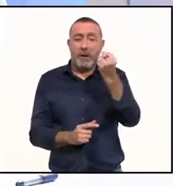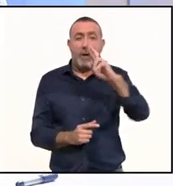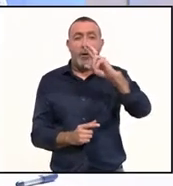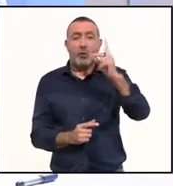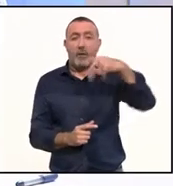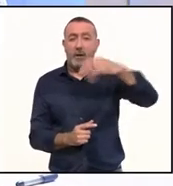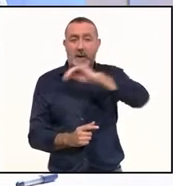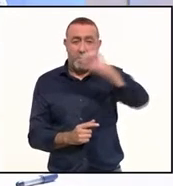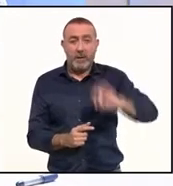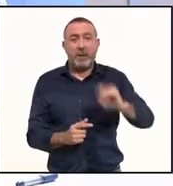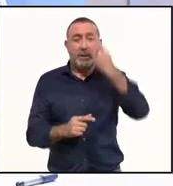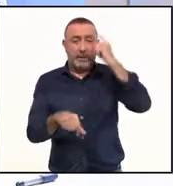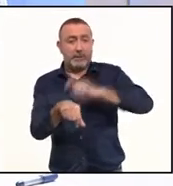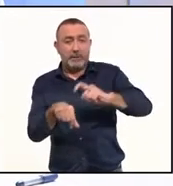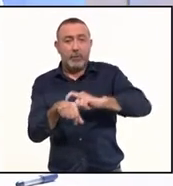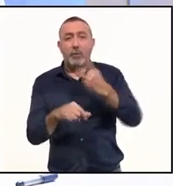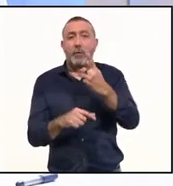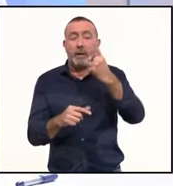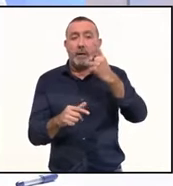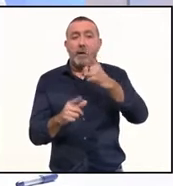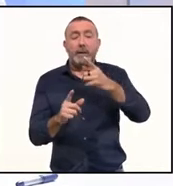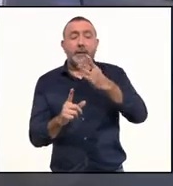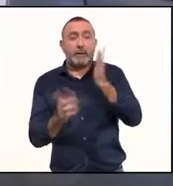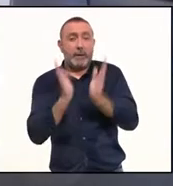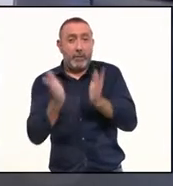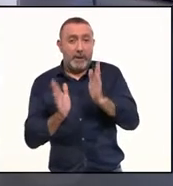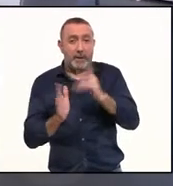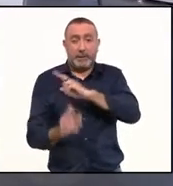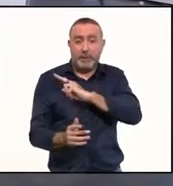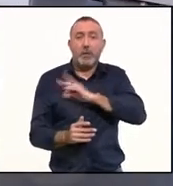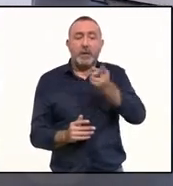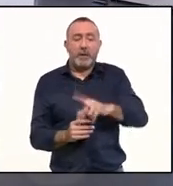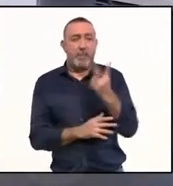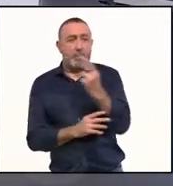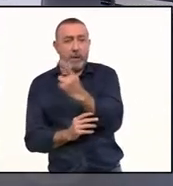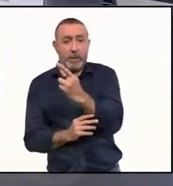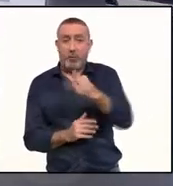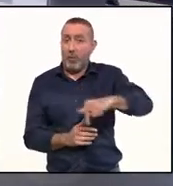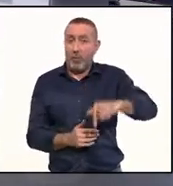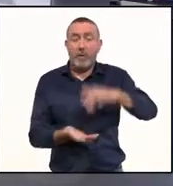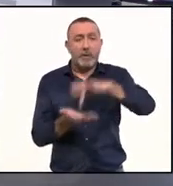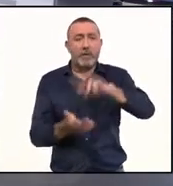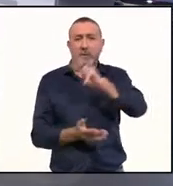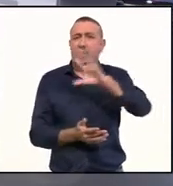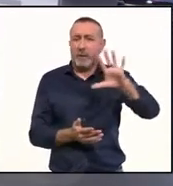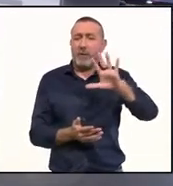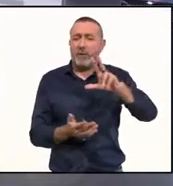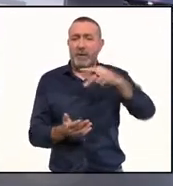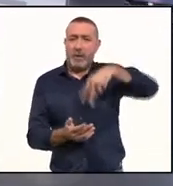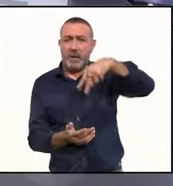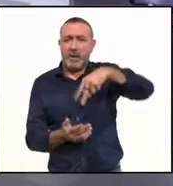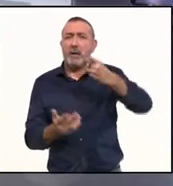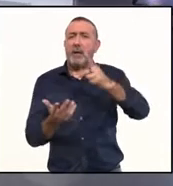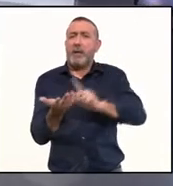terapeuta sexual y de parejas bueno jornada de 25 n como yo decía repleta de datos repleta de